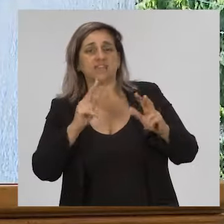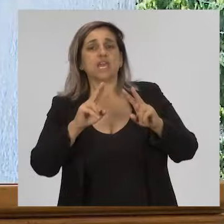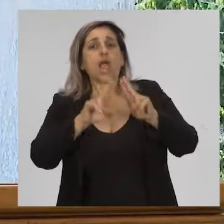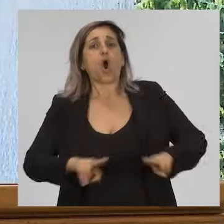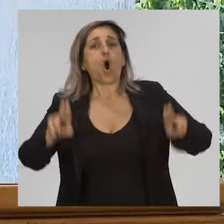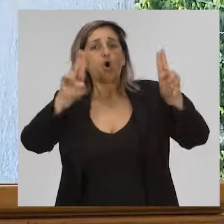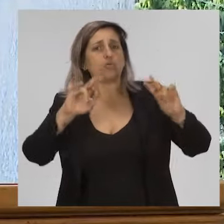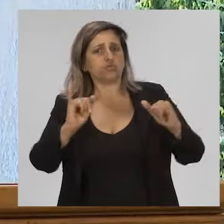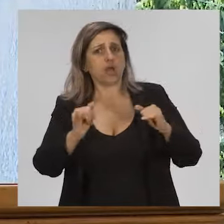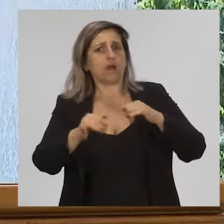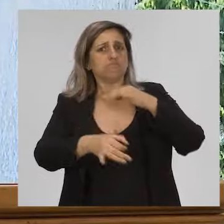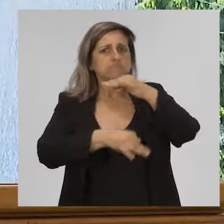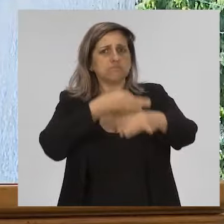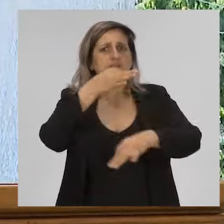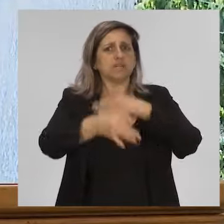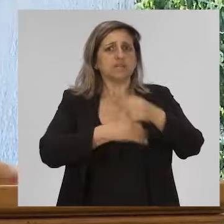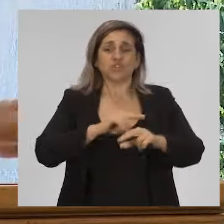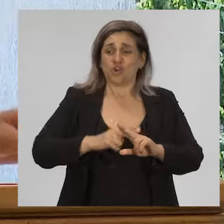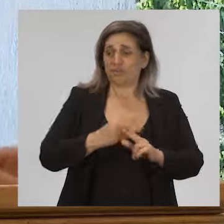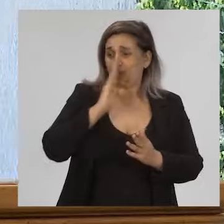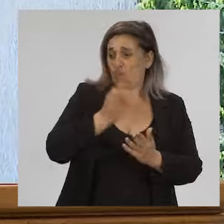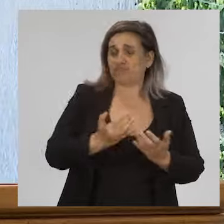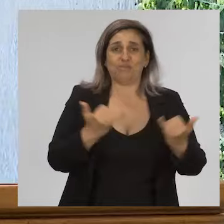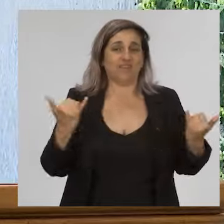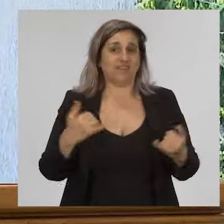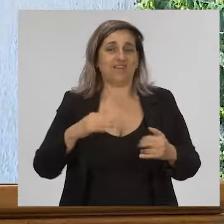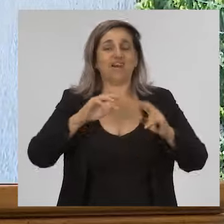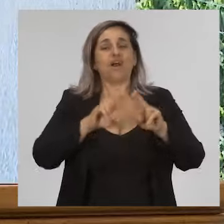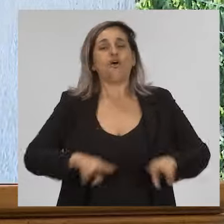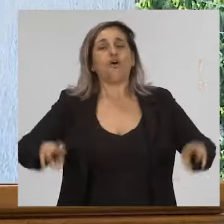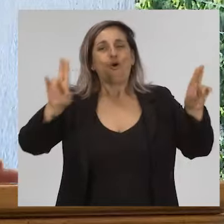veces en las Naciones Unidas y lo repetí esta última vez.